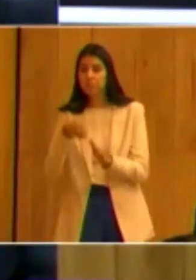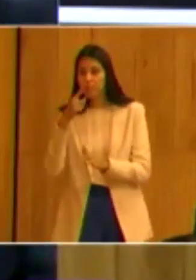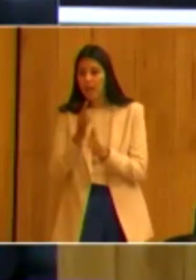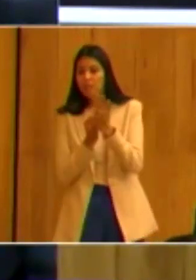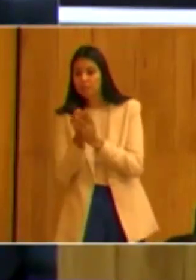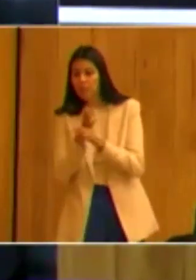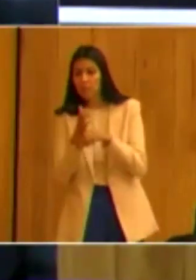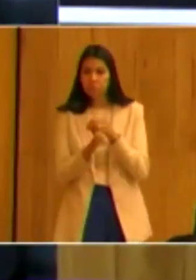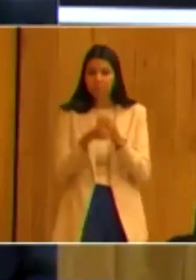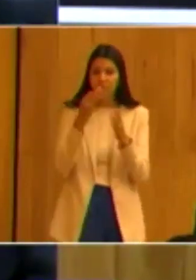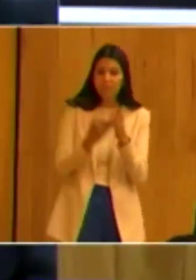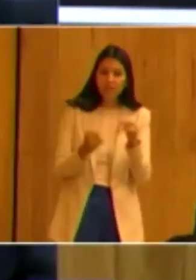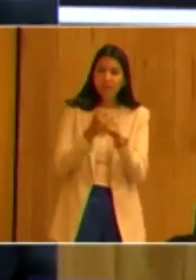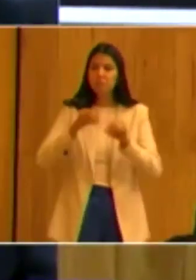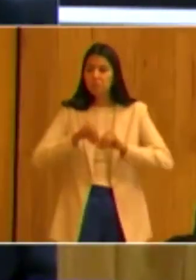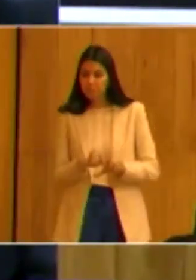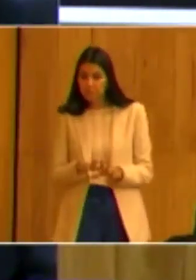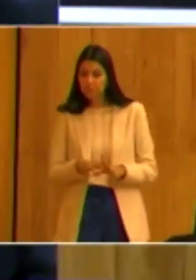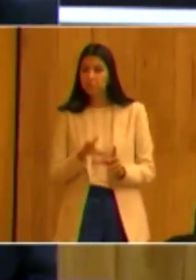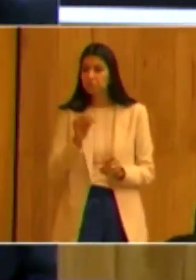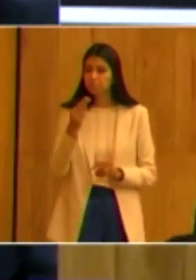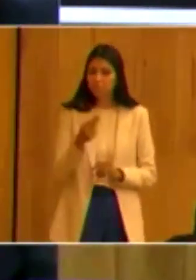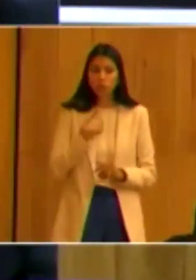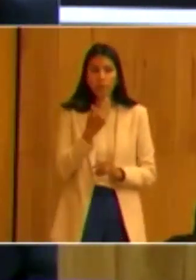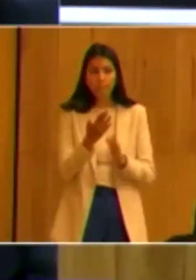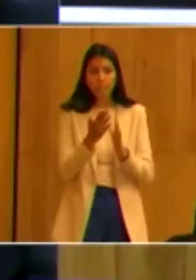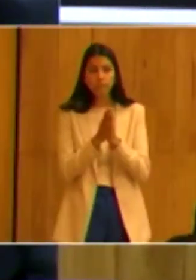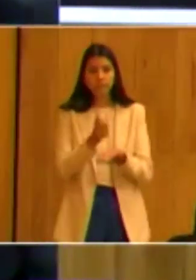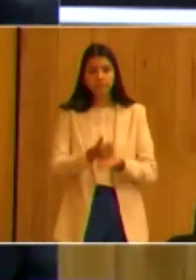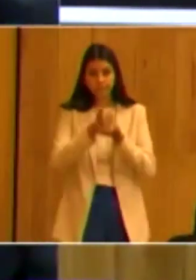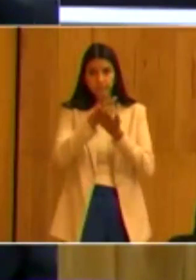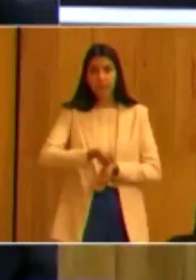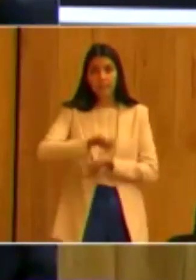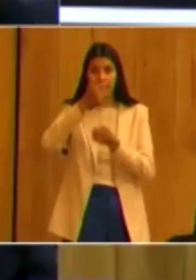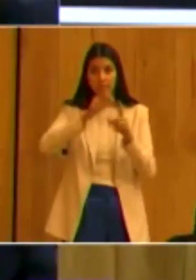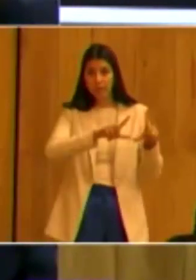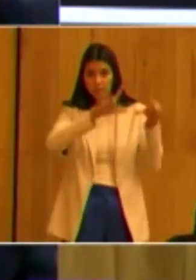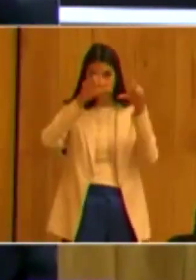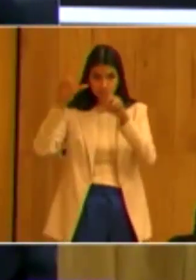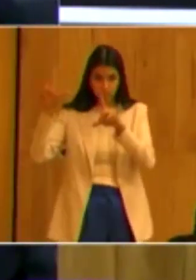falta de información. Le pido que por favor me auxilie con la primera diapositiva.